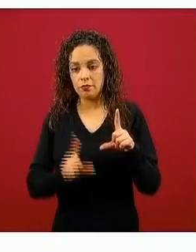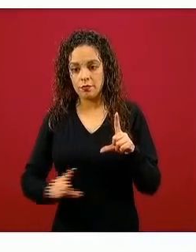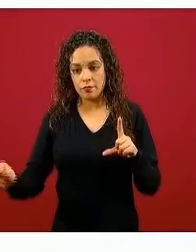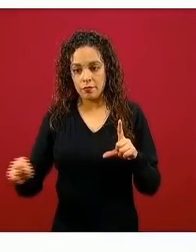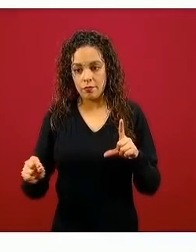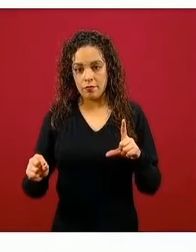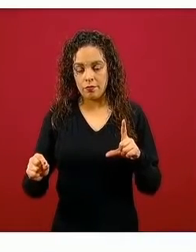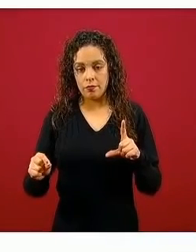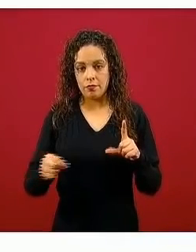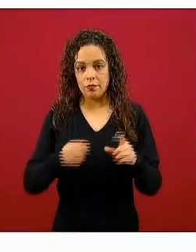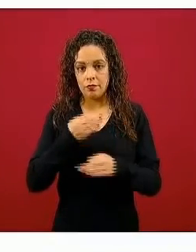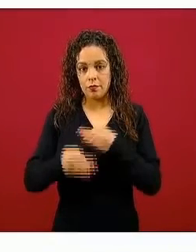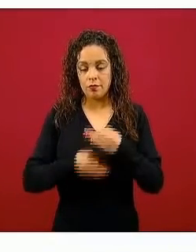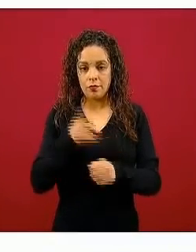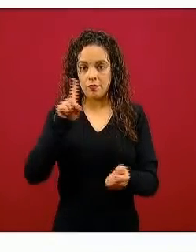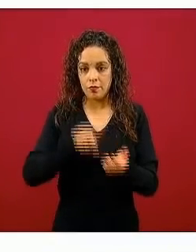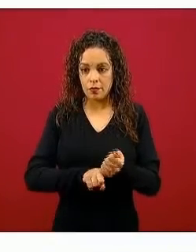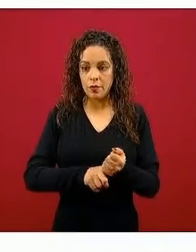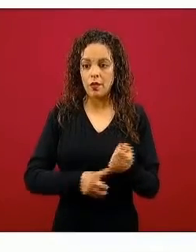y en este caso la nacional